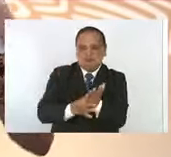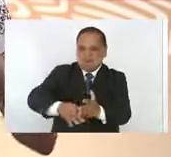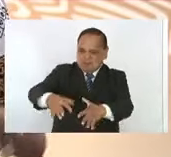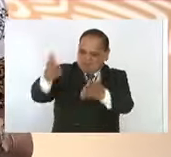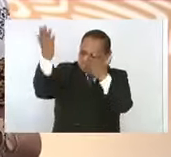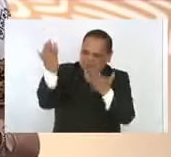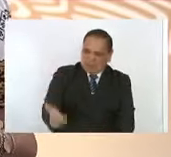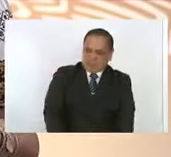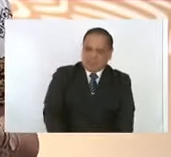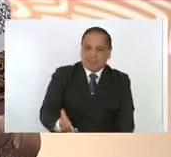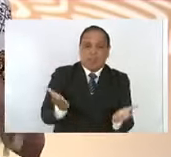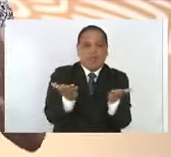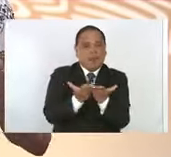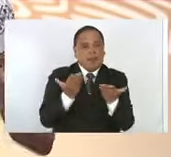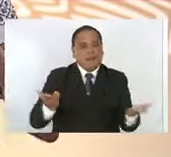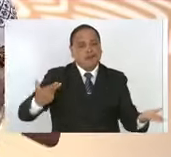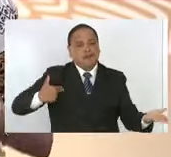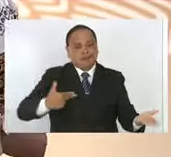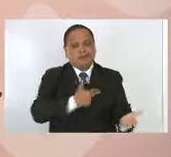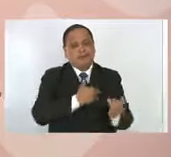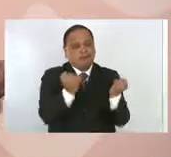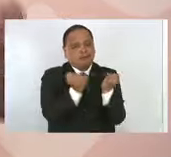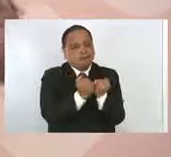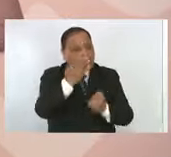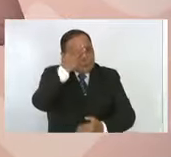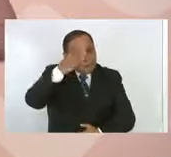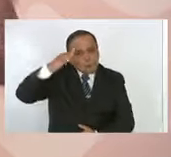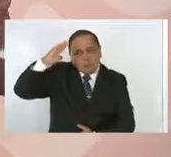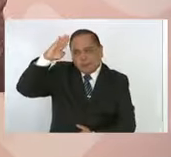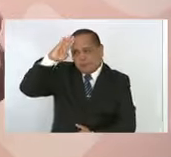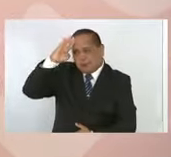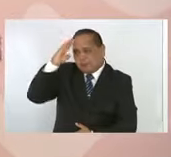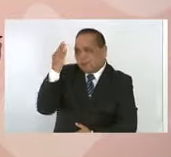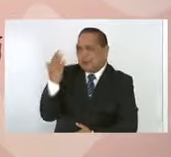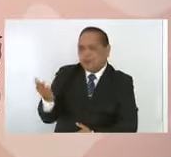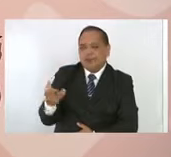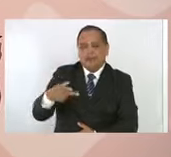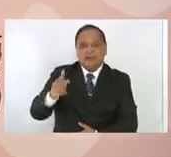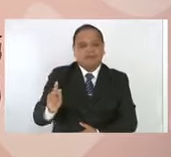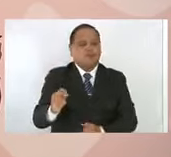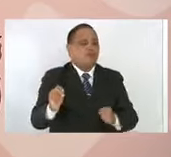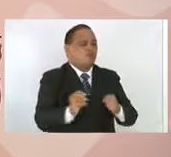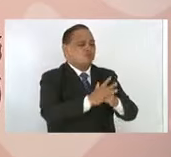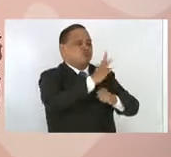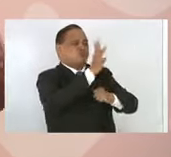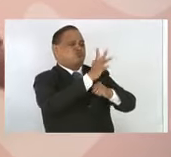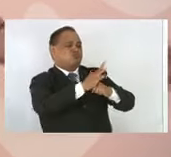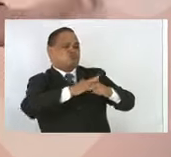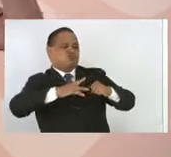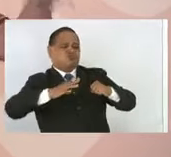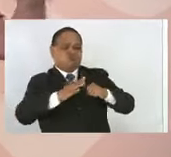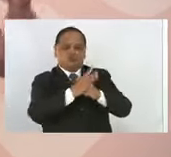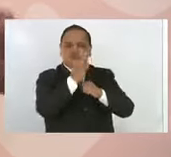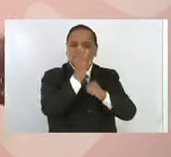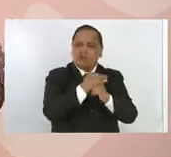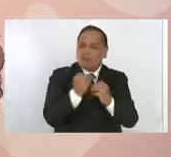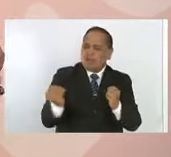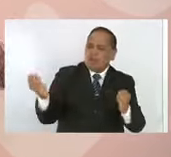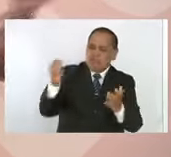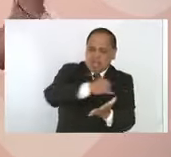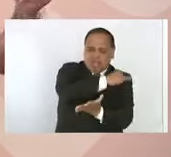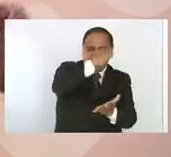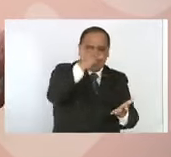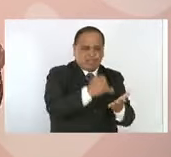Pues nosotros diríamos, pues Cuba rompió con el pecho las olas pujantes que echaba encima de la